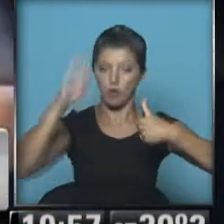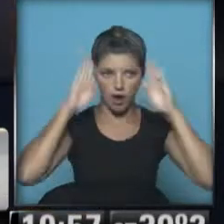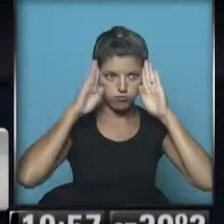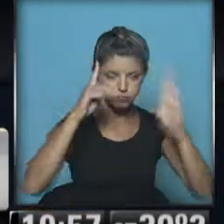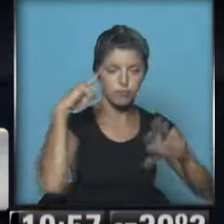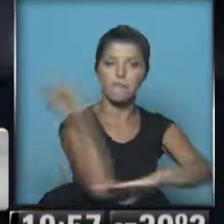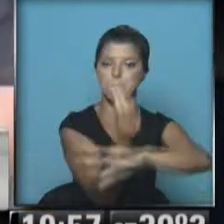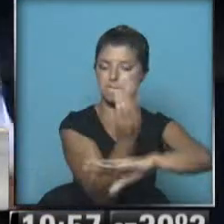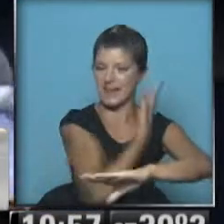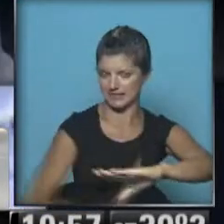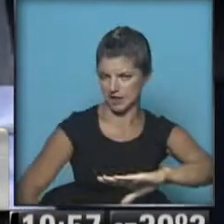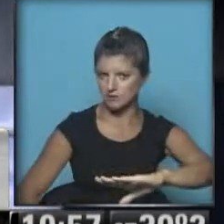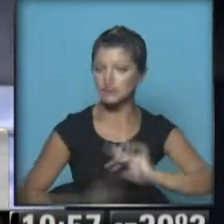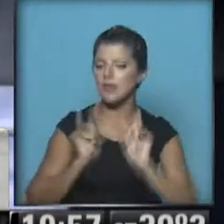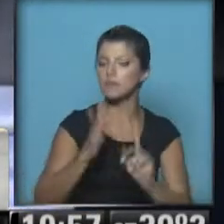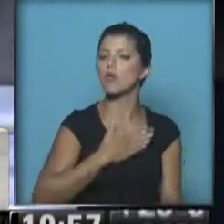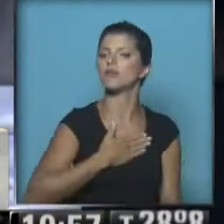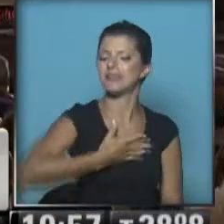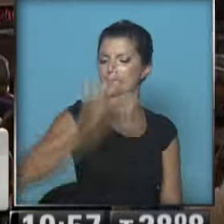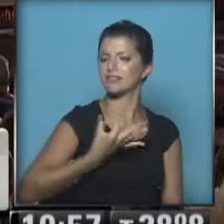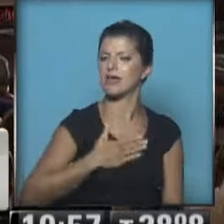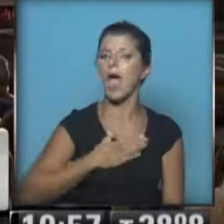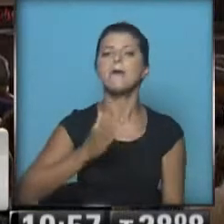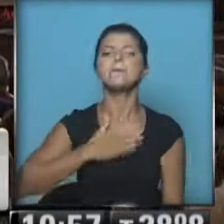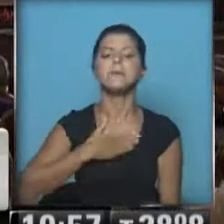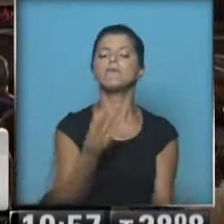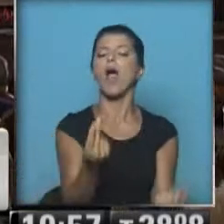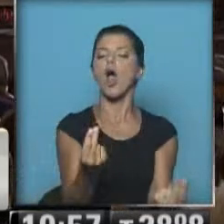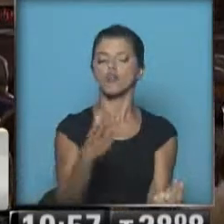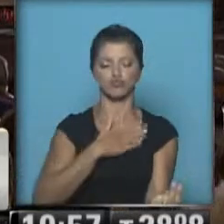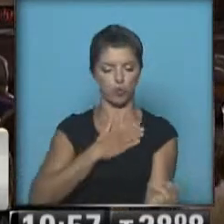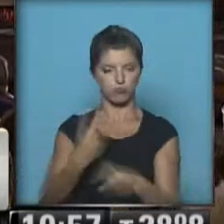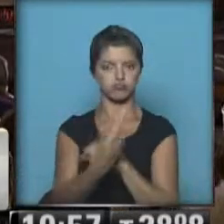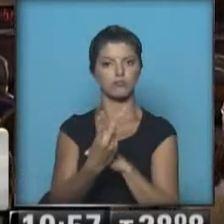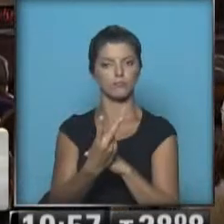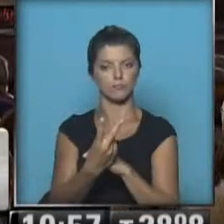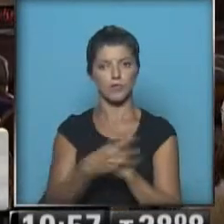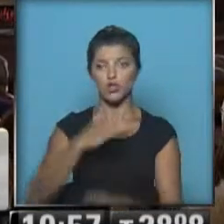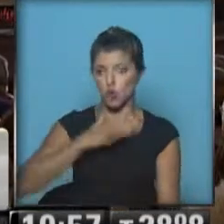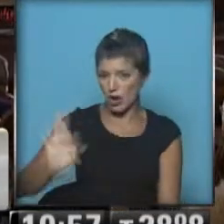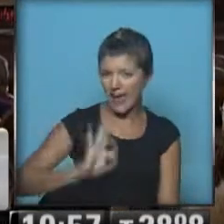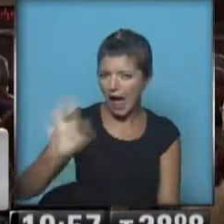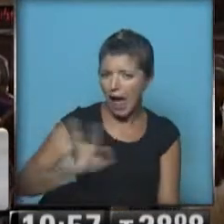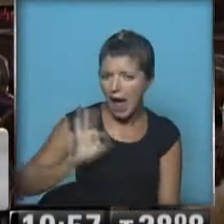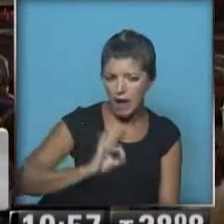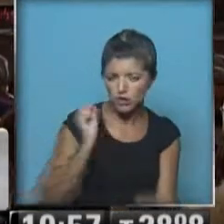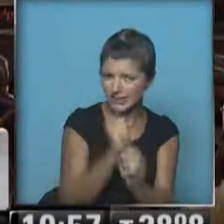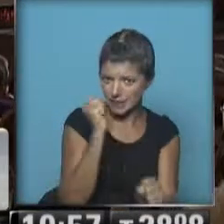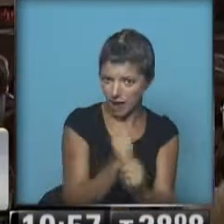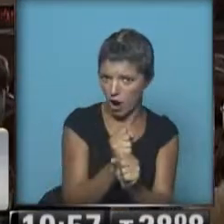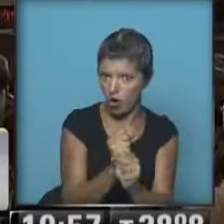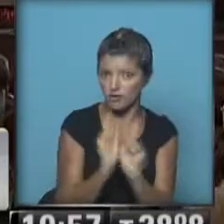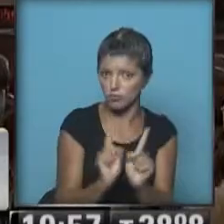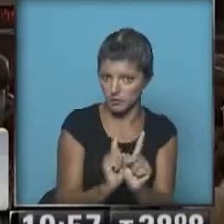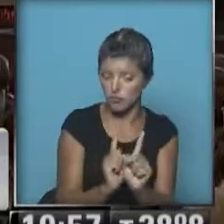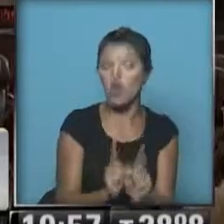defender en esa candidatura mi identidad partidaria, mis valores, lo que yo he hecho en todos estos años y lo que he representado en estos años y lo que